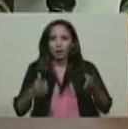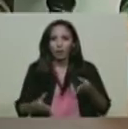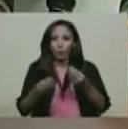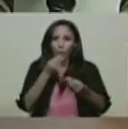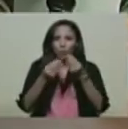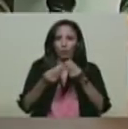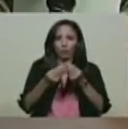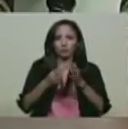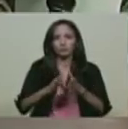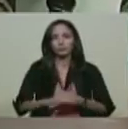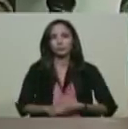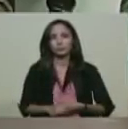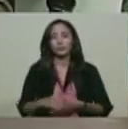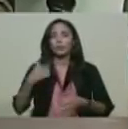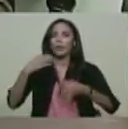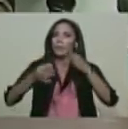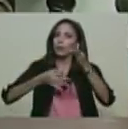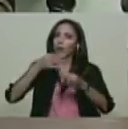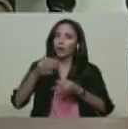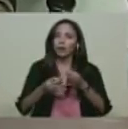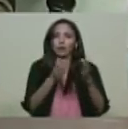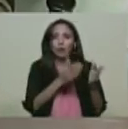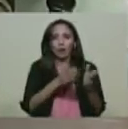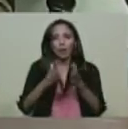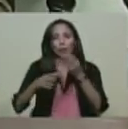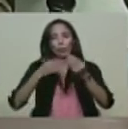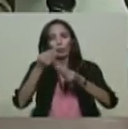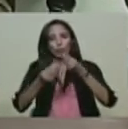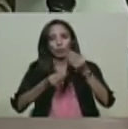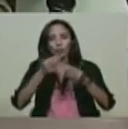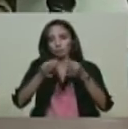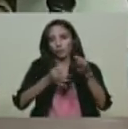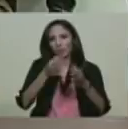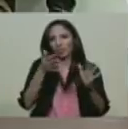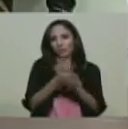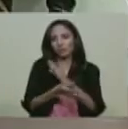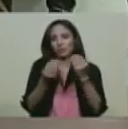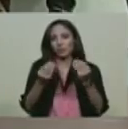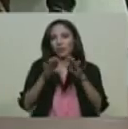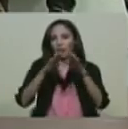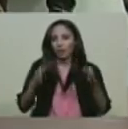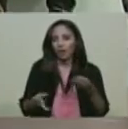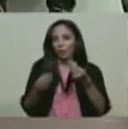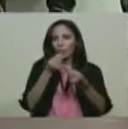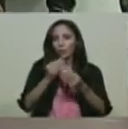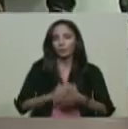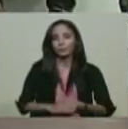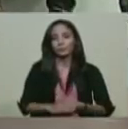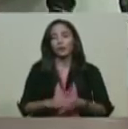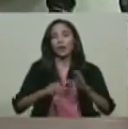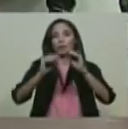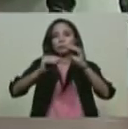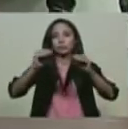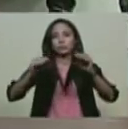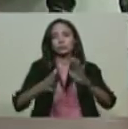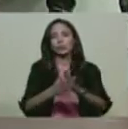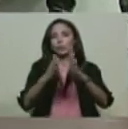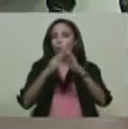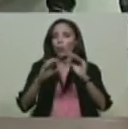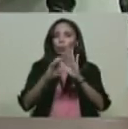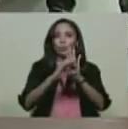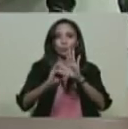Para que se expliquen, compañeros del equipo económico, la ley de los CLAP, le pido a los constituyentes, voceros de este